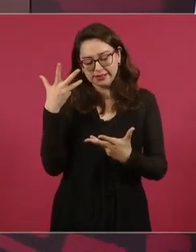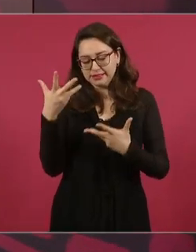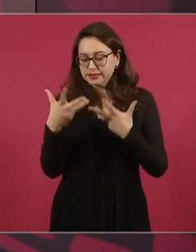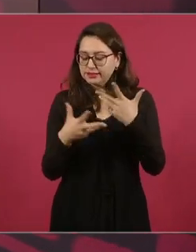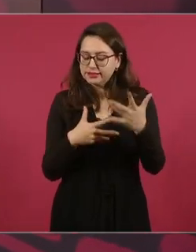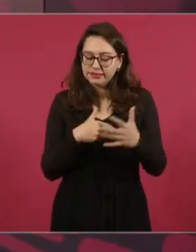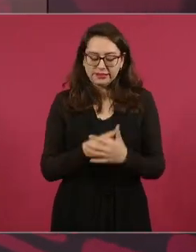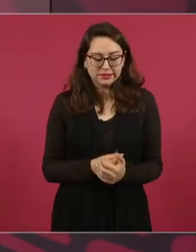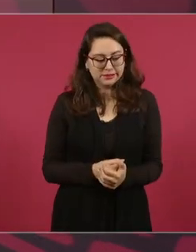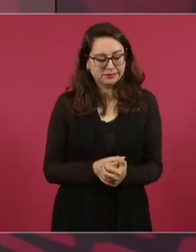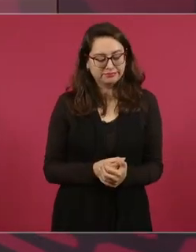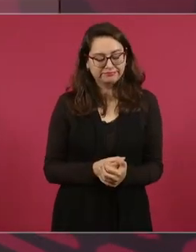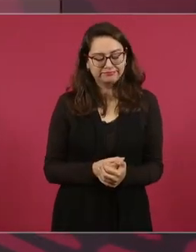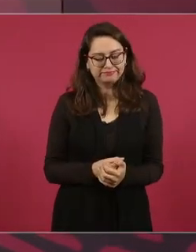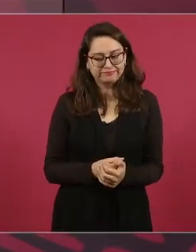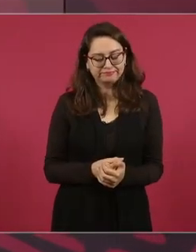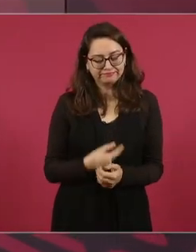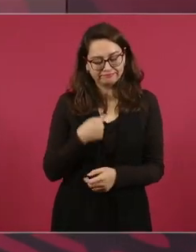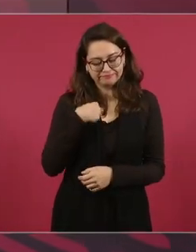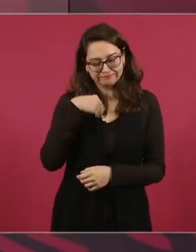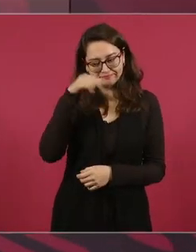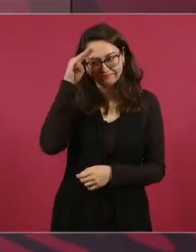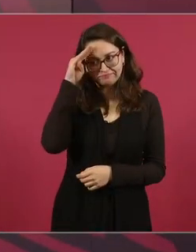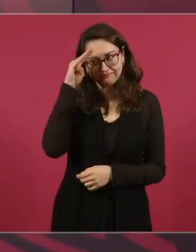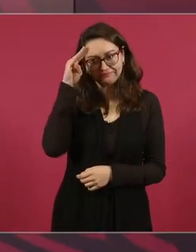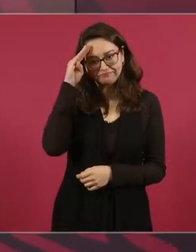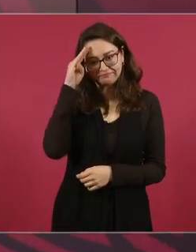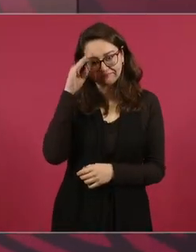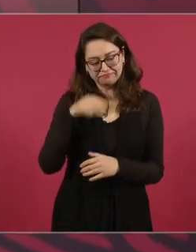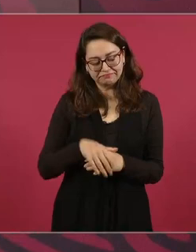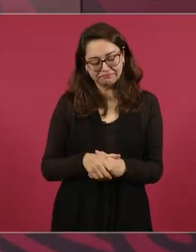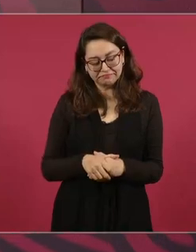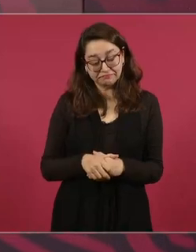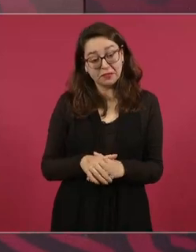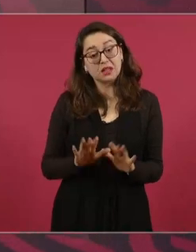ministros, porque sabía yo que tres